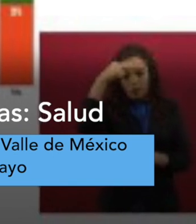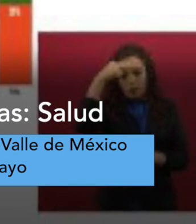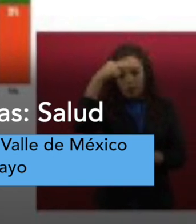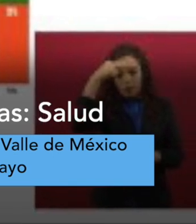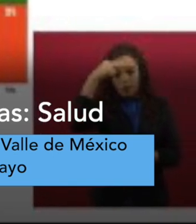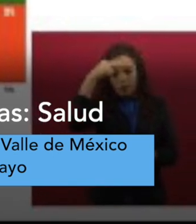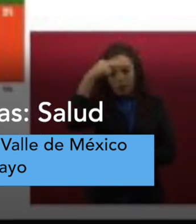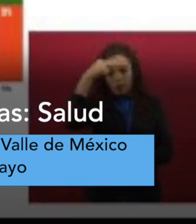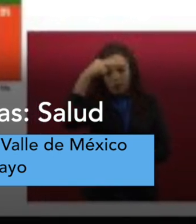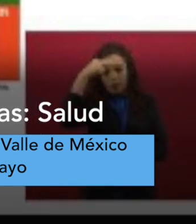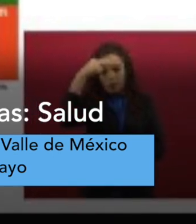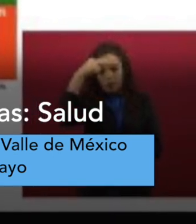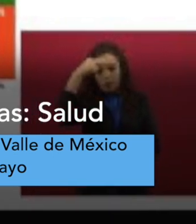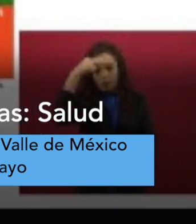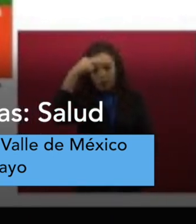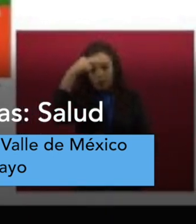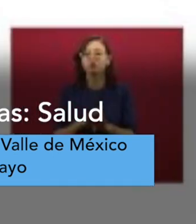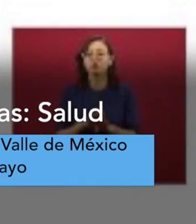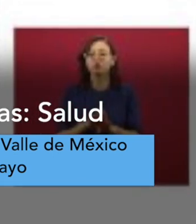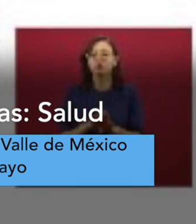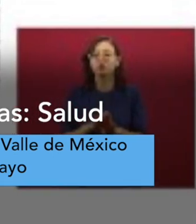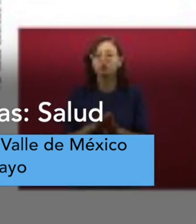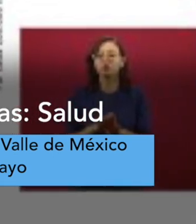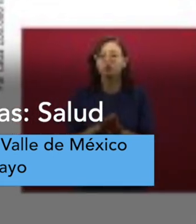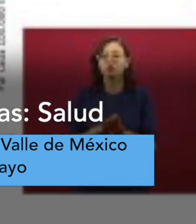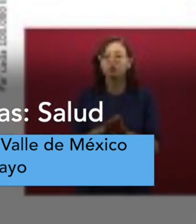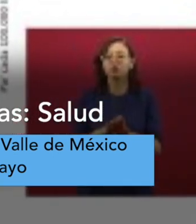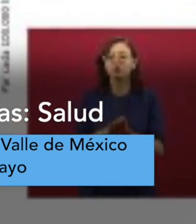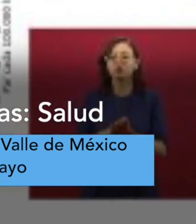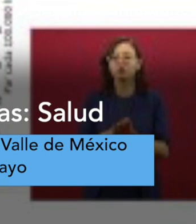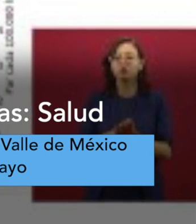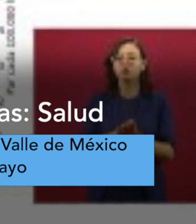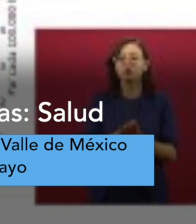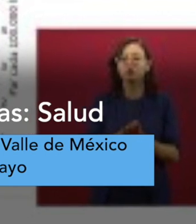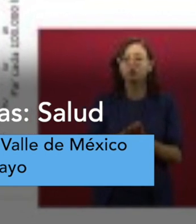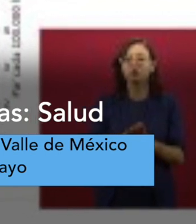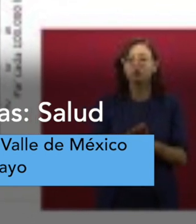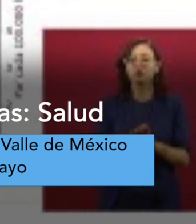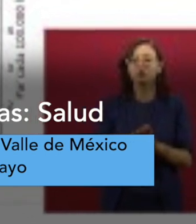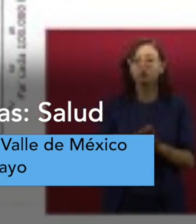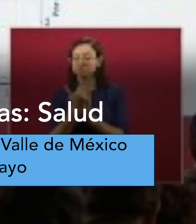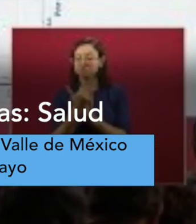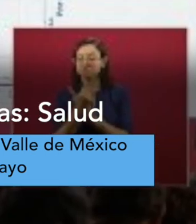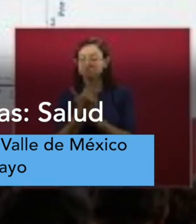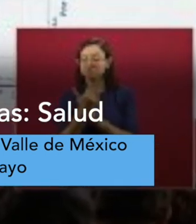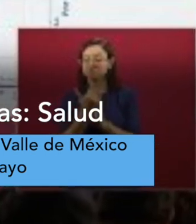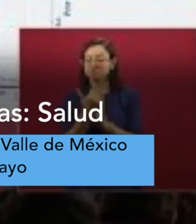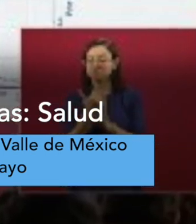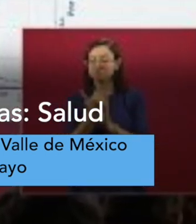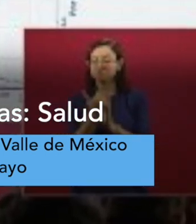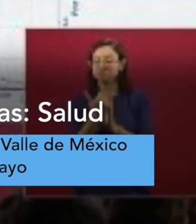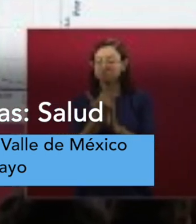logrado frenar el crecimiento de contagios. Del mismo modo, mostró la proyección de la epidemia en el Valle de México, la cual señala que se han cumplido